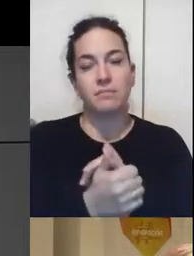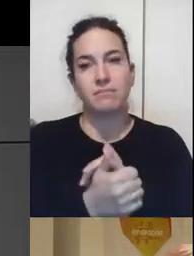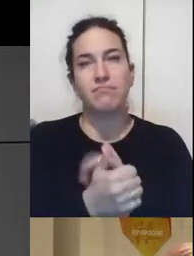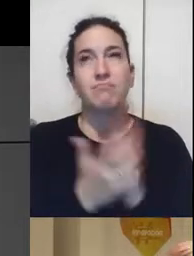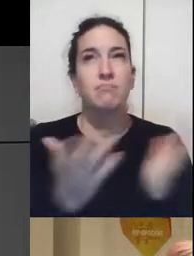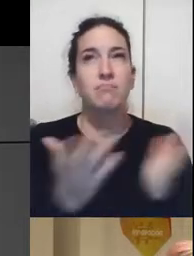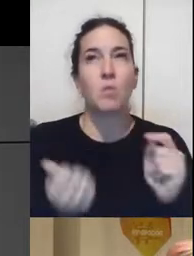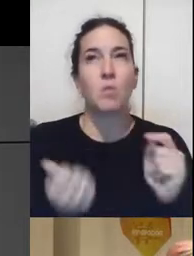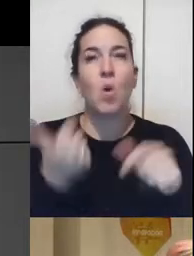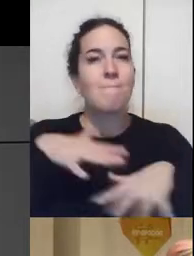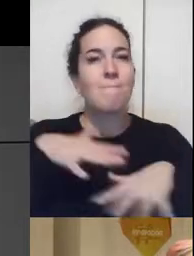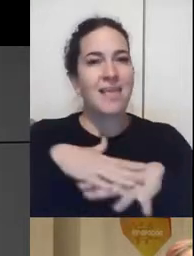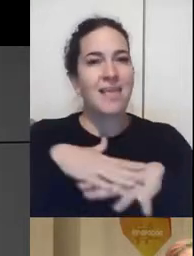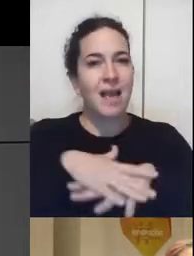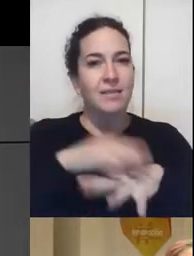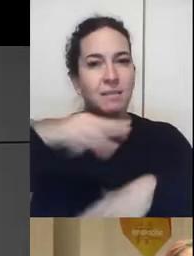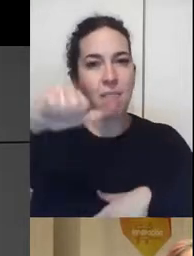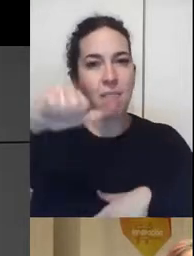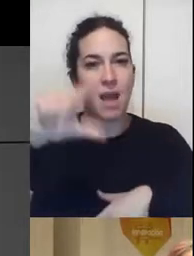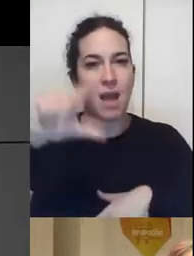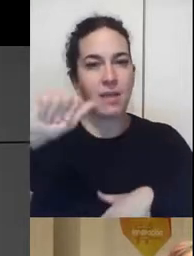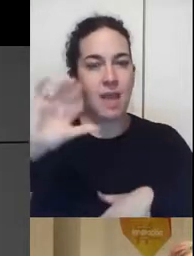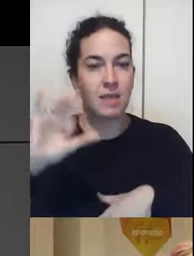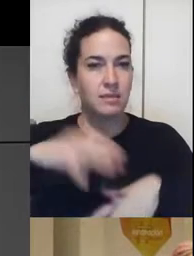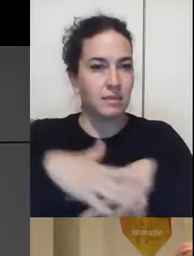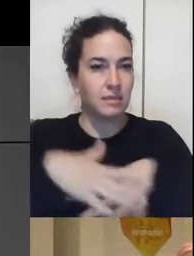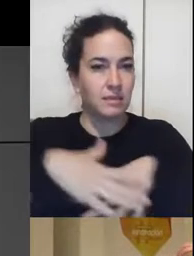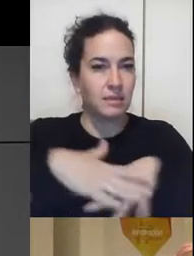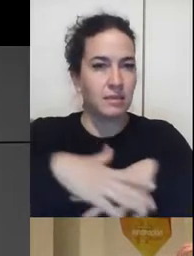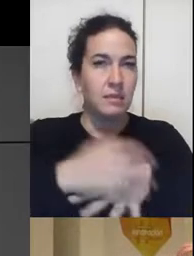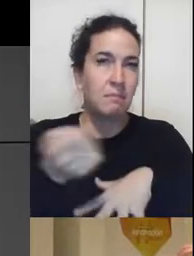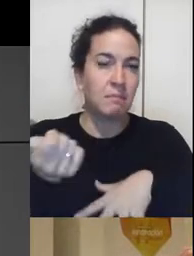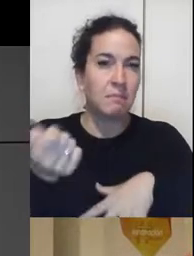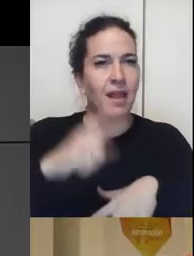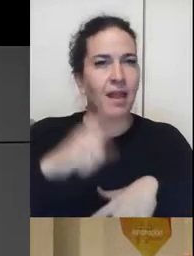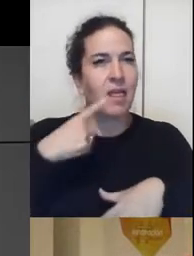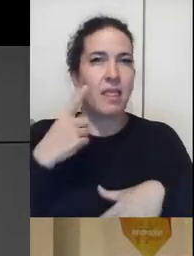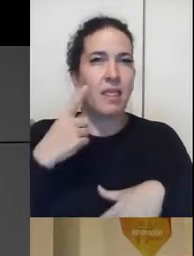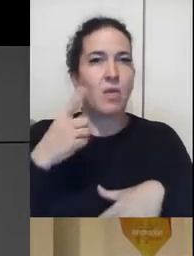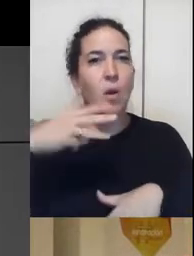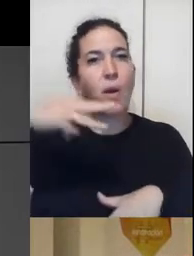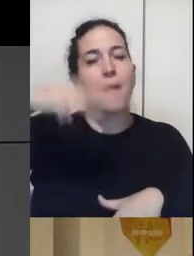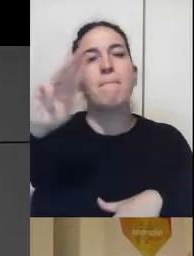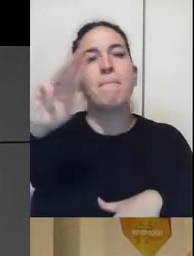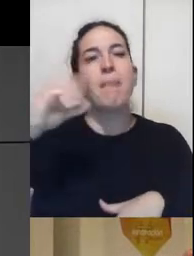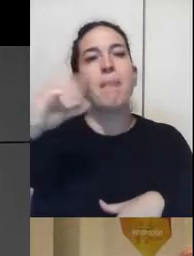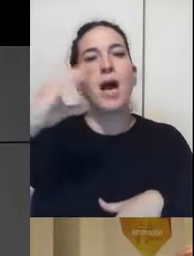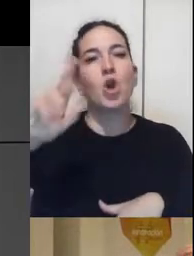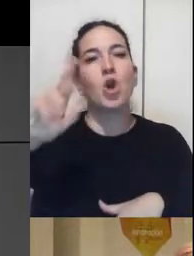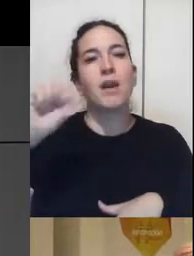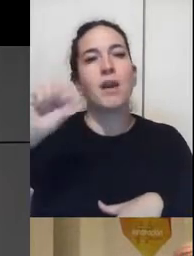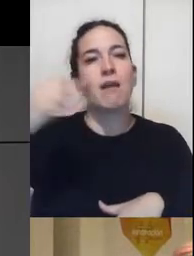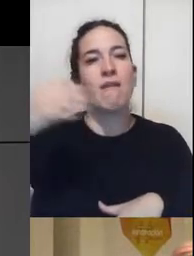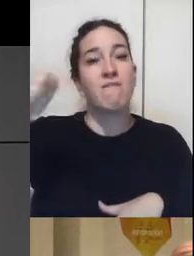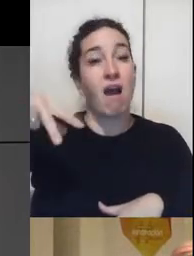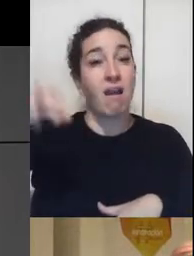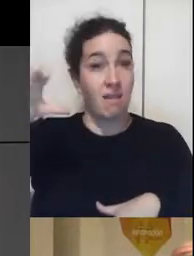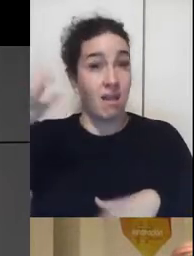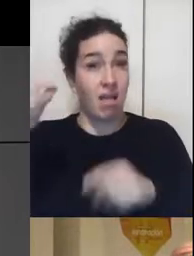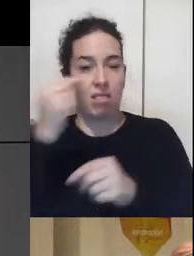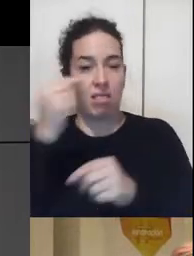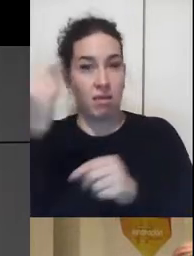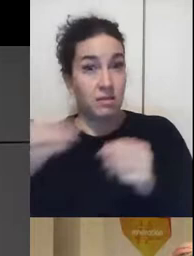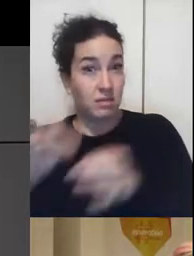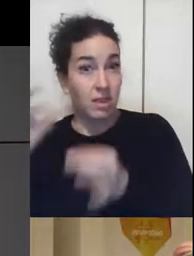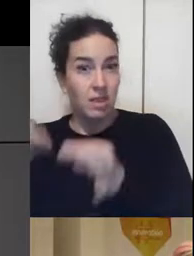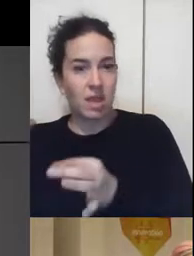de mallas, por así decirlo, un poco que a lo mejor recuerdan a Paco Rabanne, no sé si alguien lo tiene en mente, y tenía